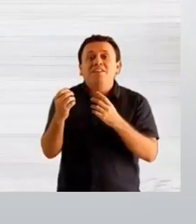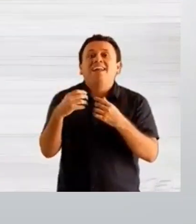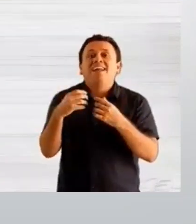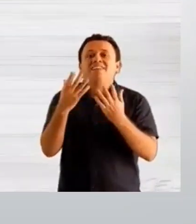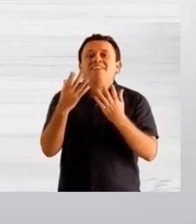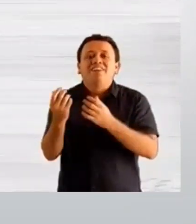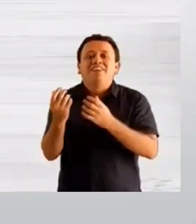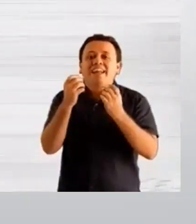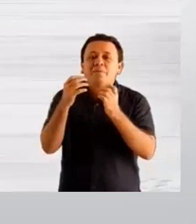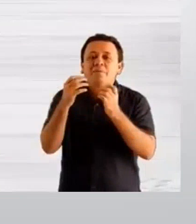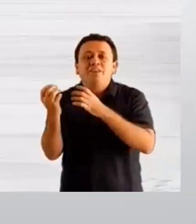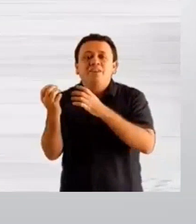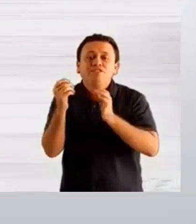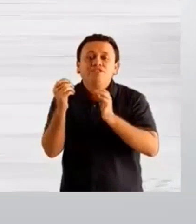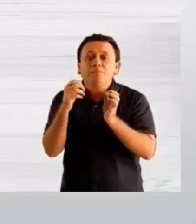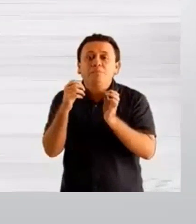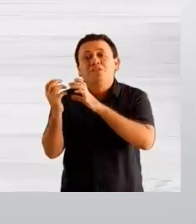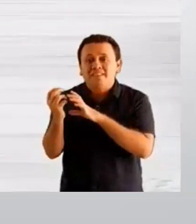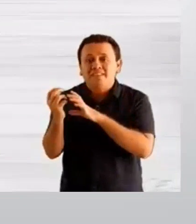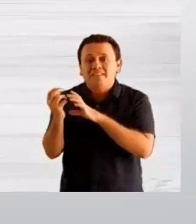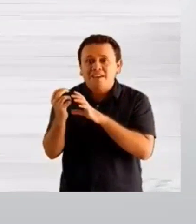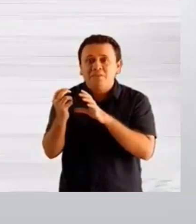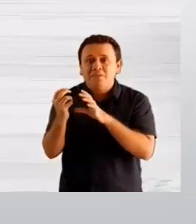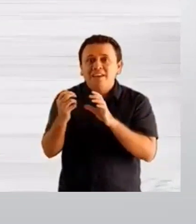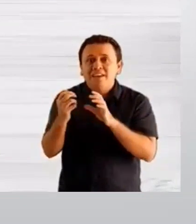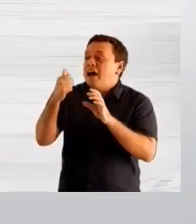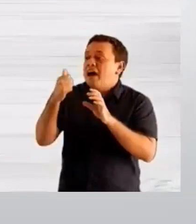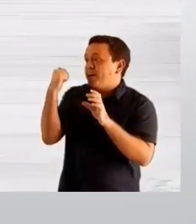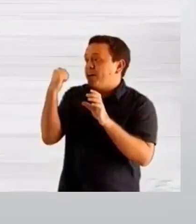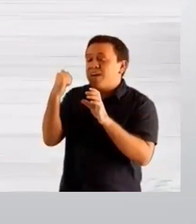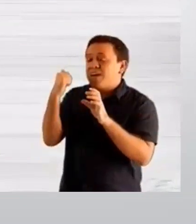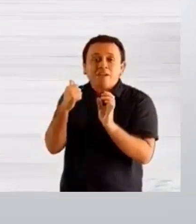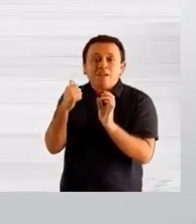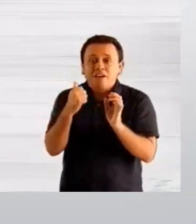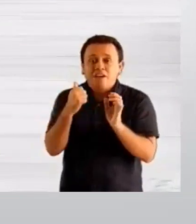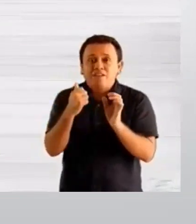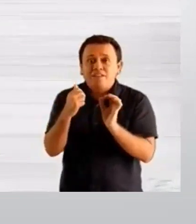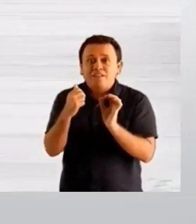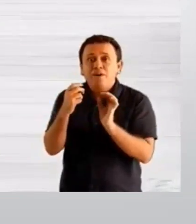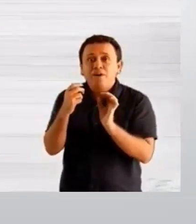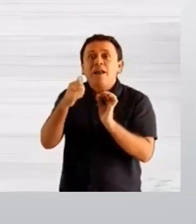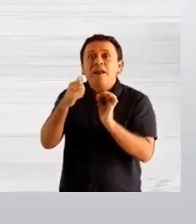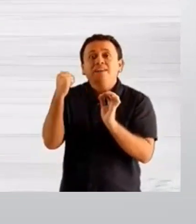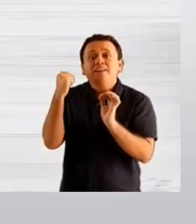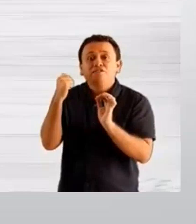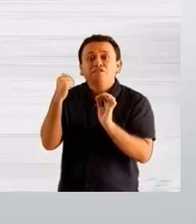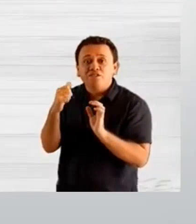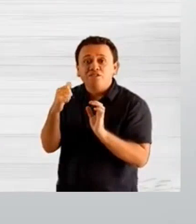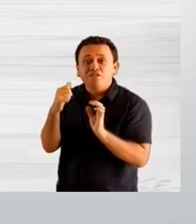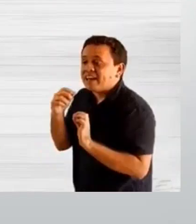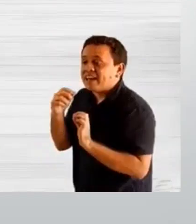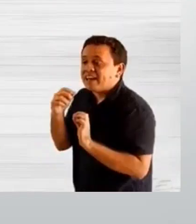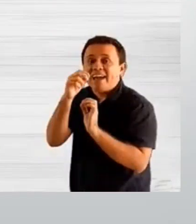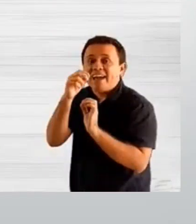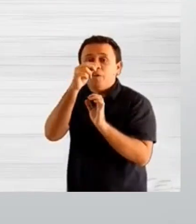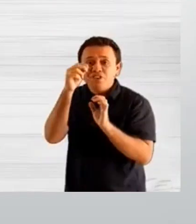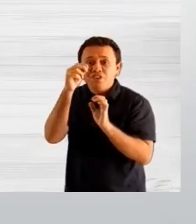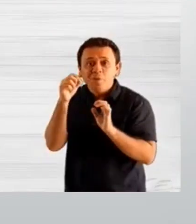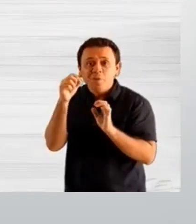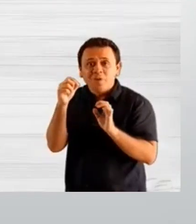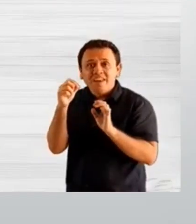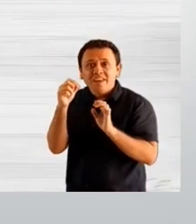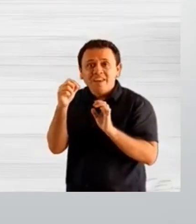aceleración nos indica la variación, el cambio de la velocidad por unidad de tiempo. Ahora que ya lo tenemos reescrito de esta forma, la aceleración nos indica que